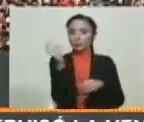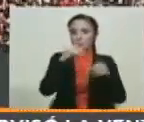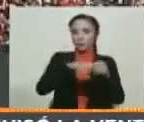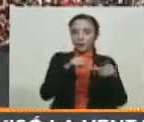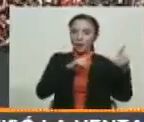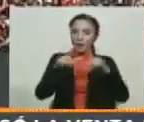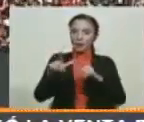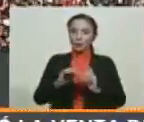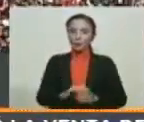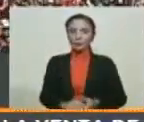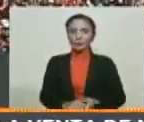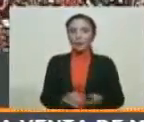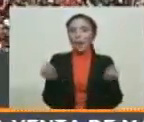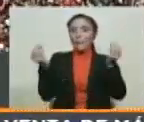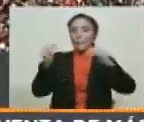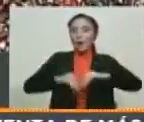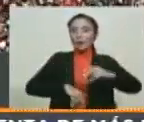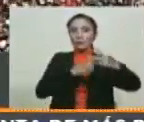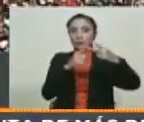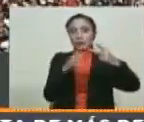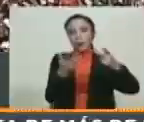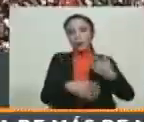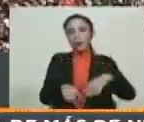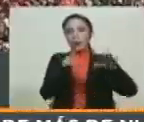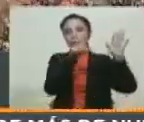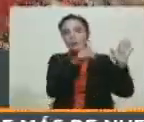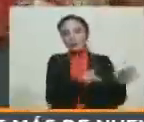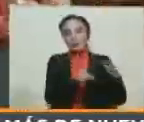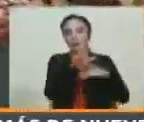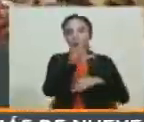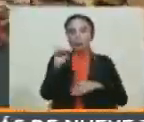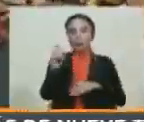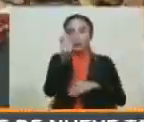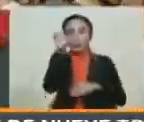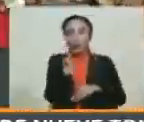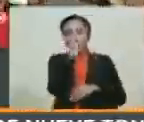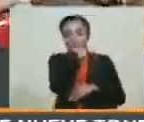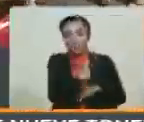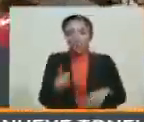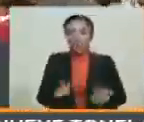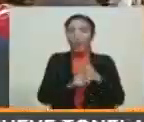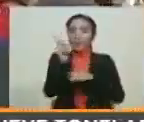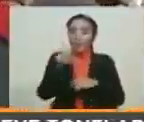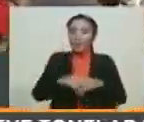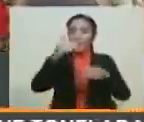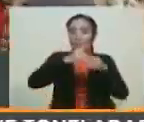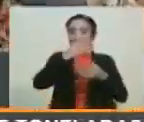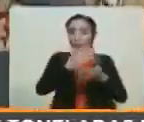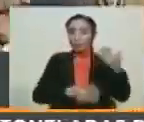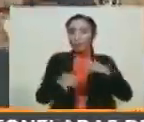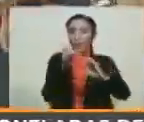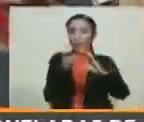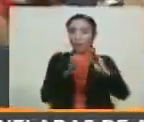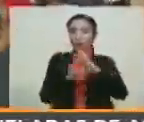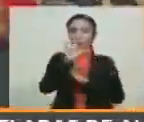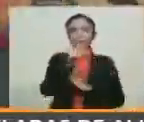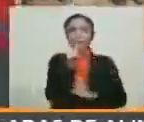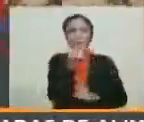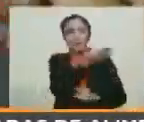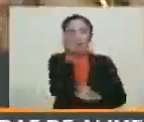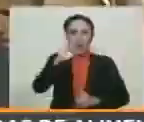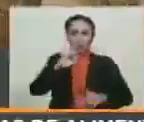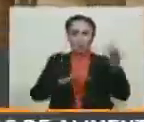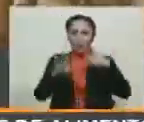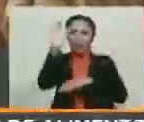tenemos además más de 650 personas también registran el carnet la patria levanten la mano lo que